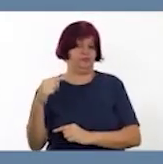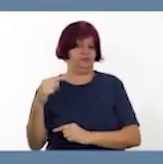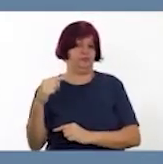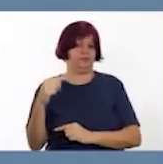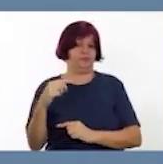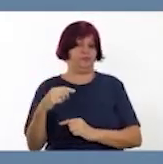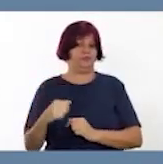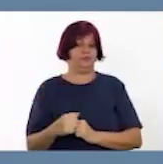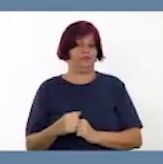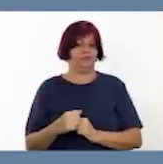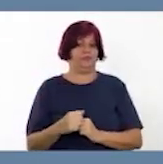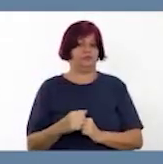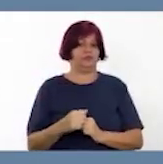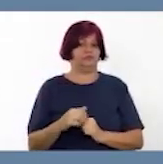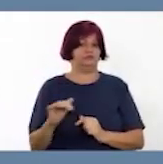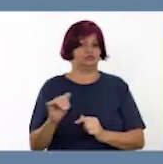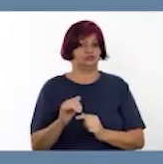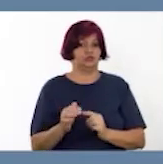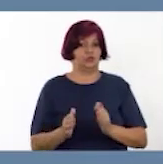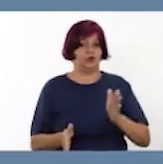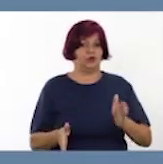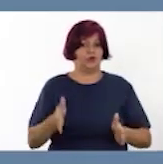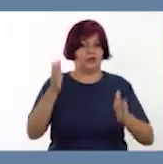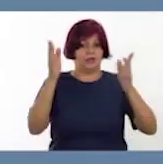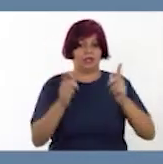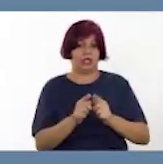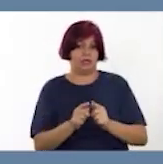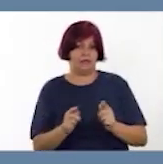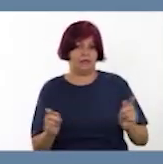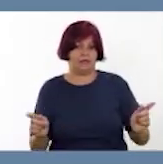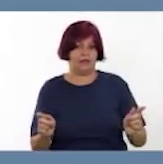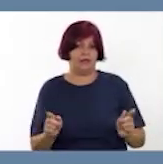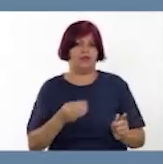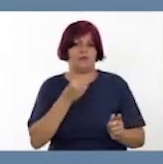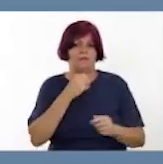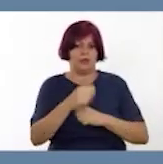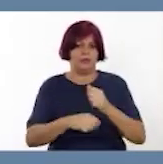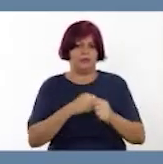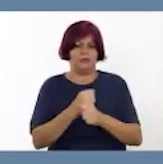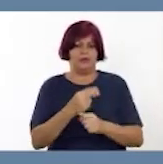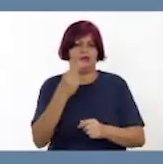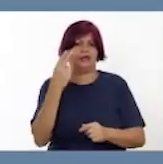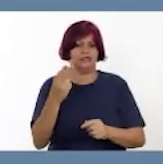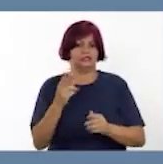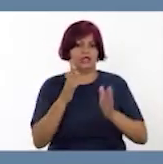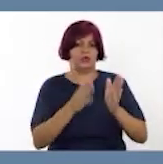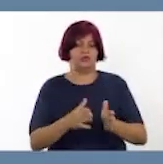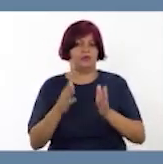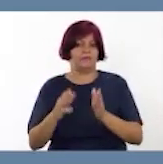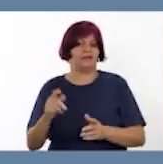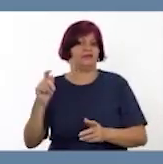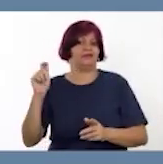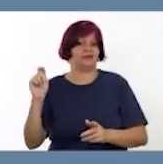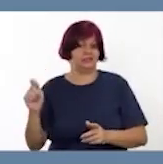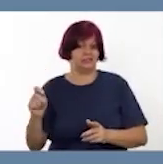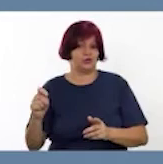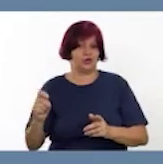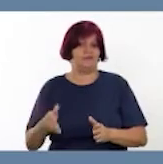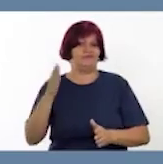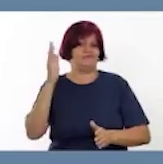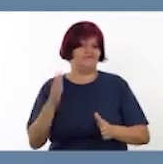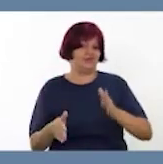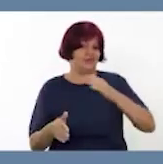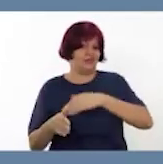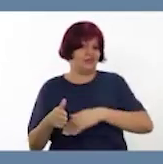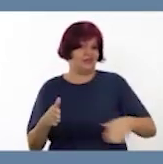de los segmentos de semirrecta y de los segmentos de paralela. Así que podemos aplicar la segunda parte del teorema de las transversales y nos queda la